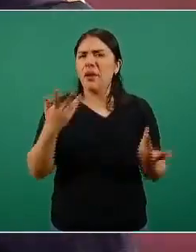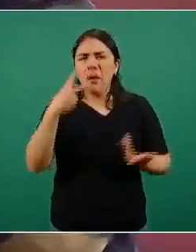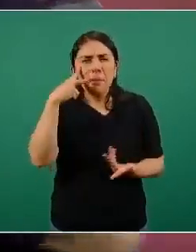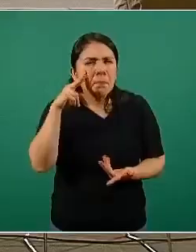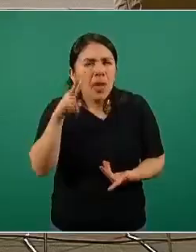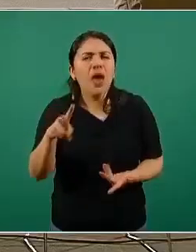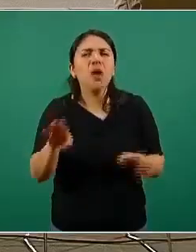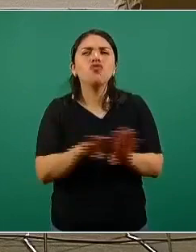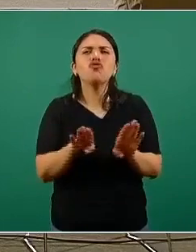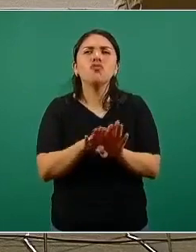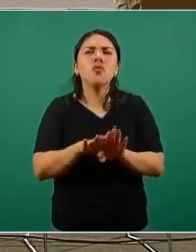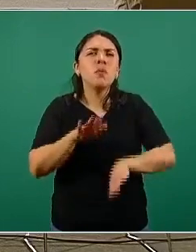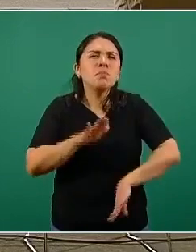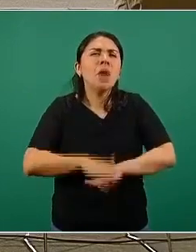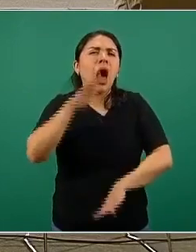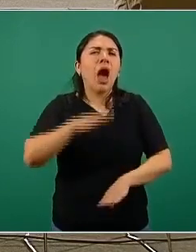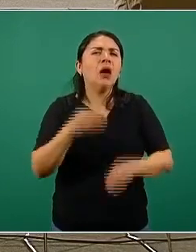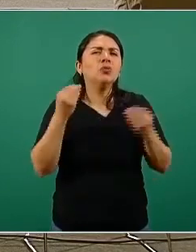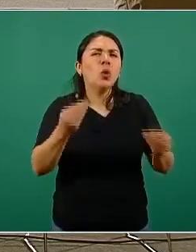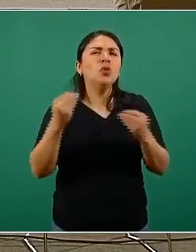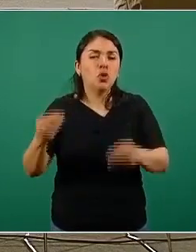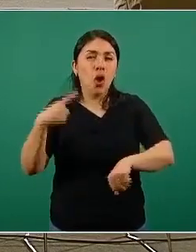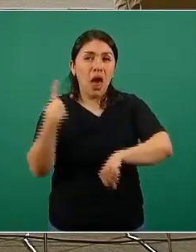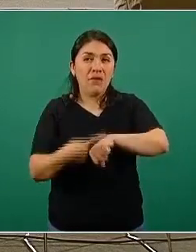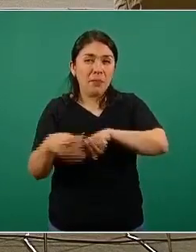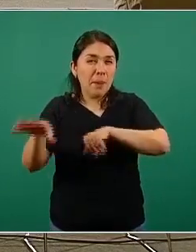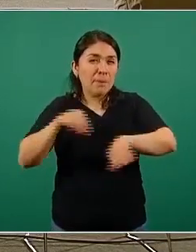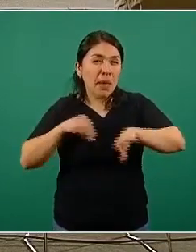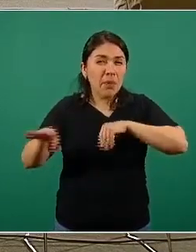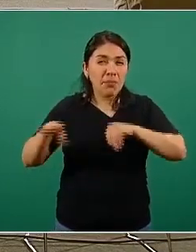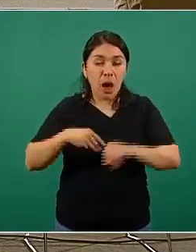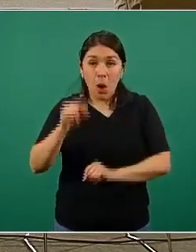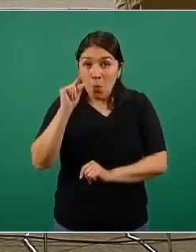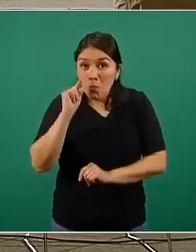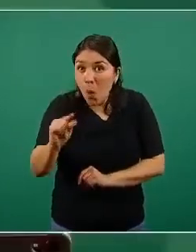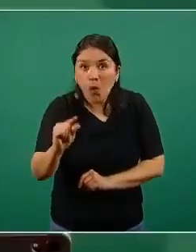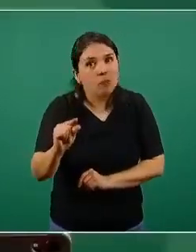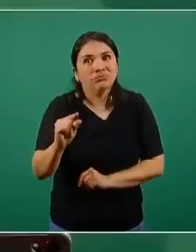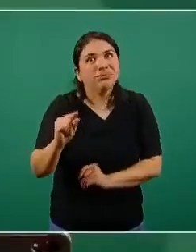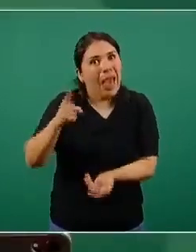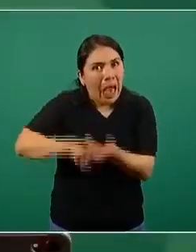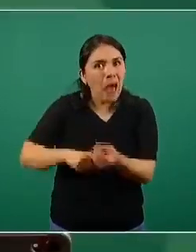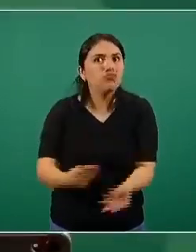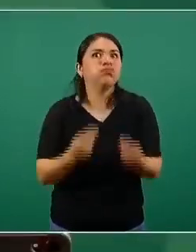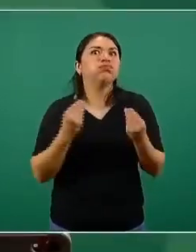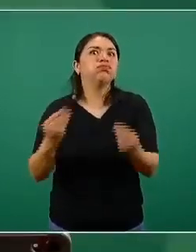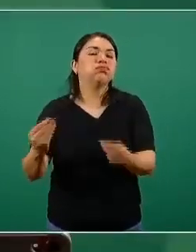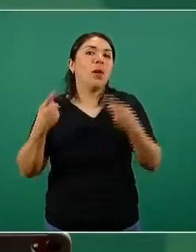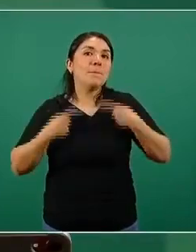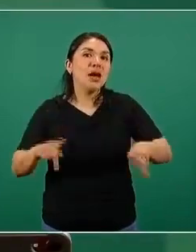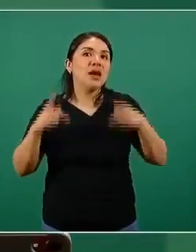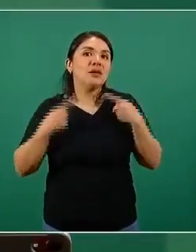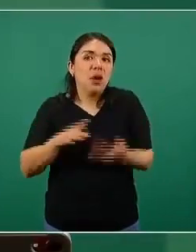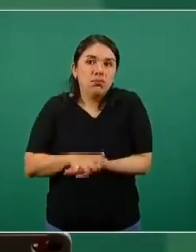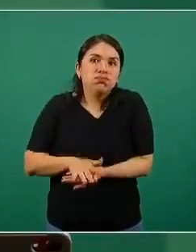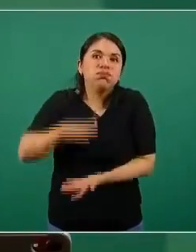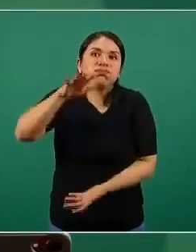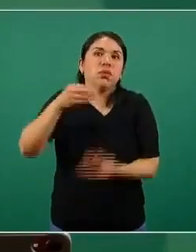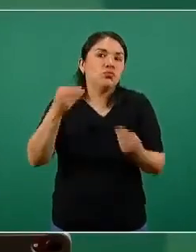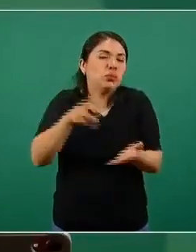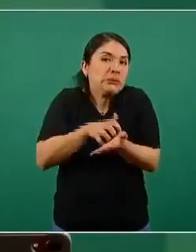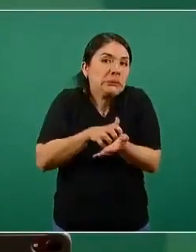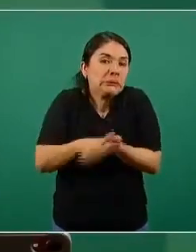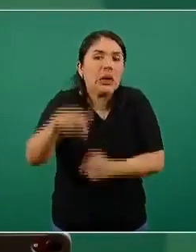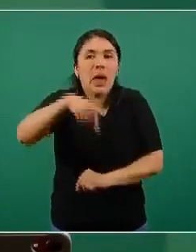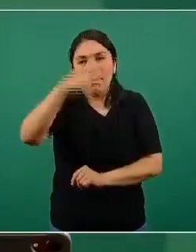la gran impacto de la epidemia, pues ya no son poquitos casos, son muchos casos de personas, y eso en todo el mundo,